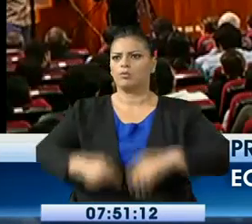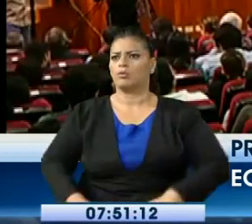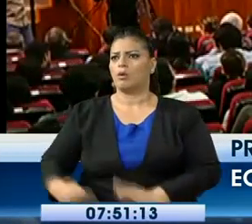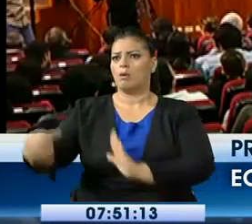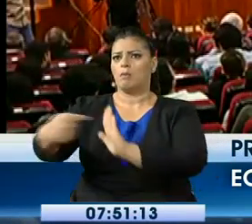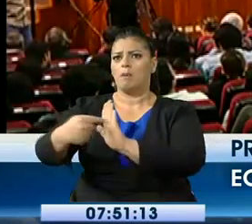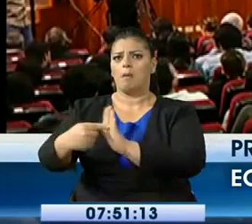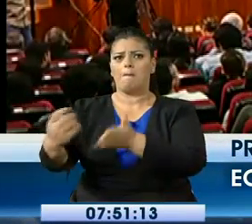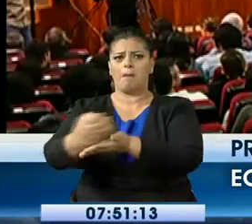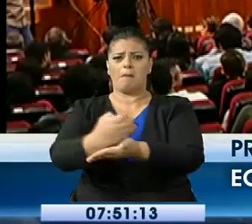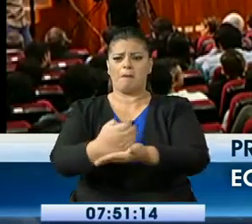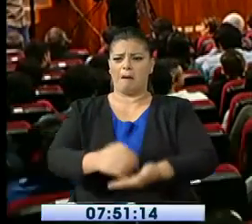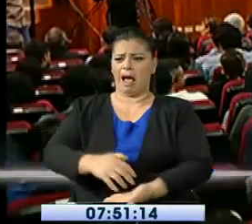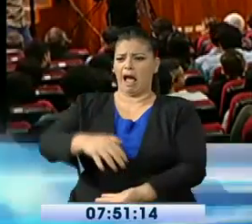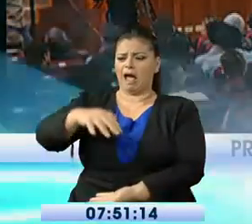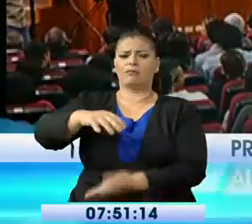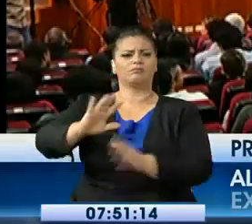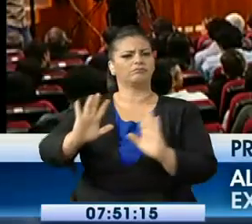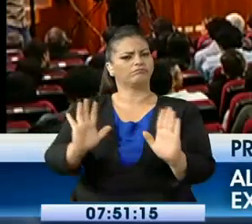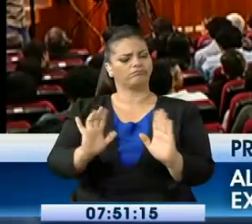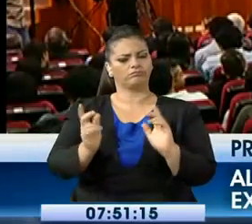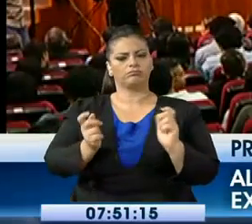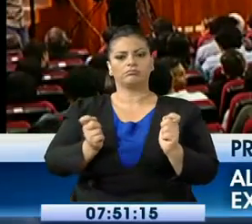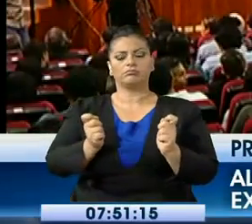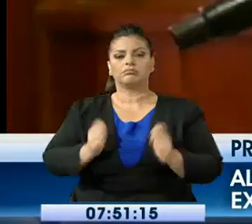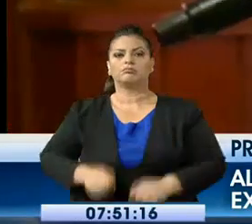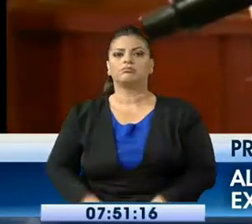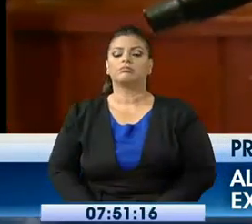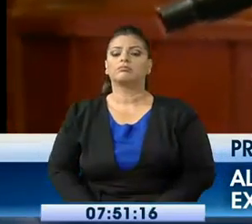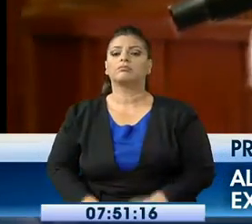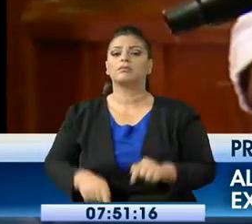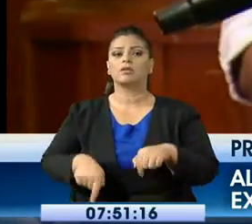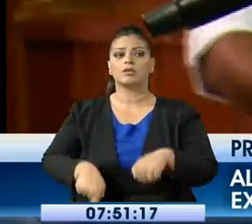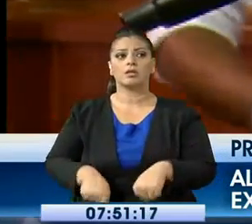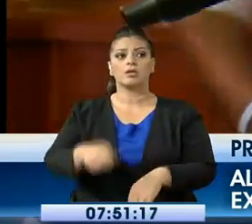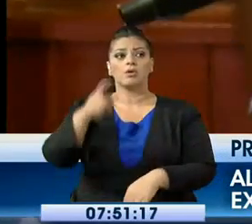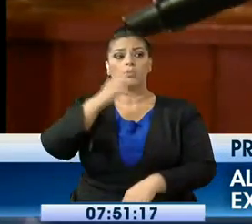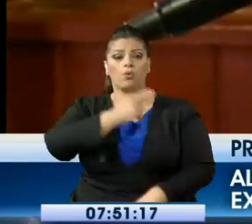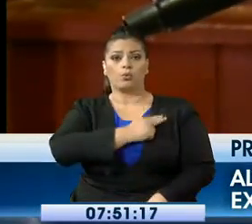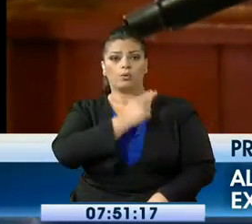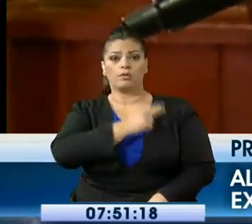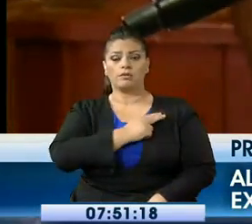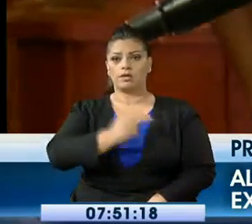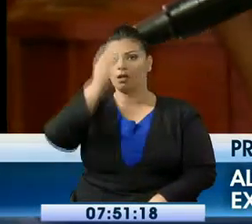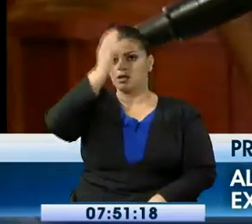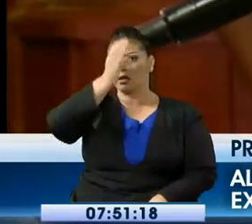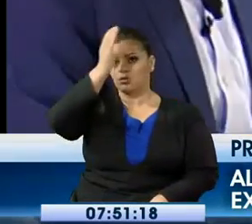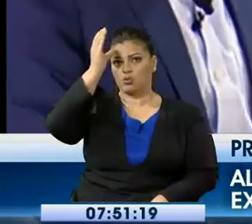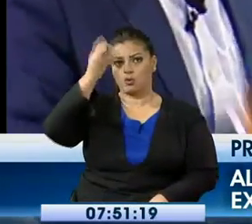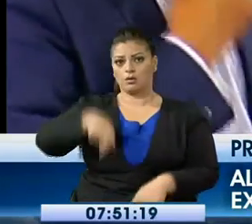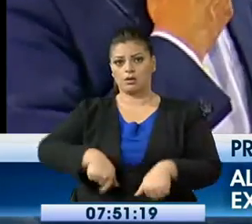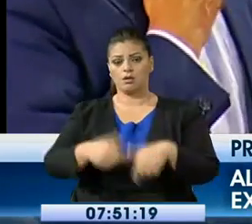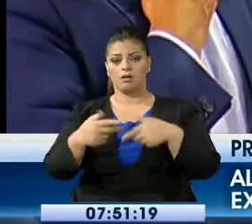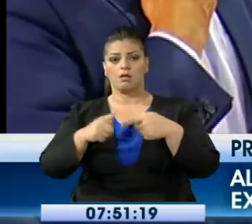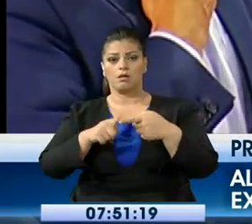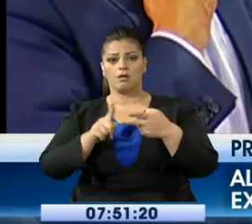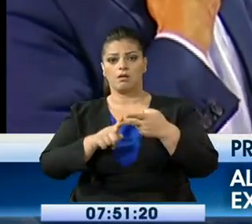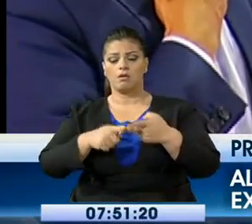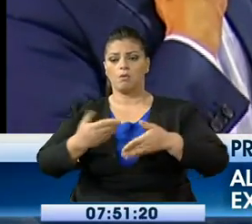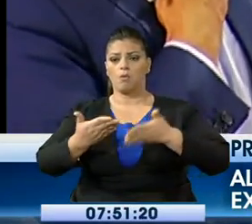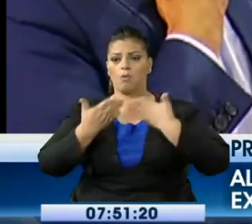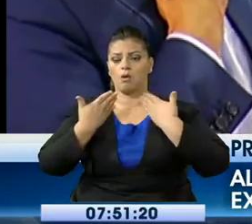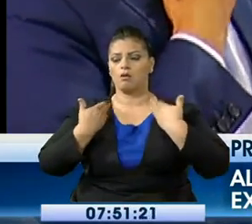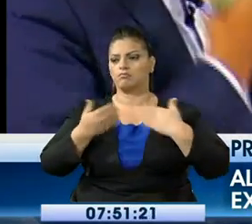Ante 800 alumnos de las facultades de economía de las universidades Católica y Guayaquil, aseguró también que él nunca